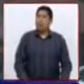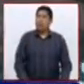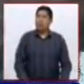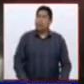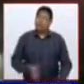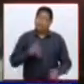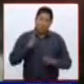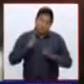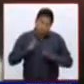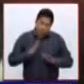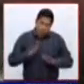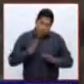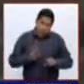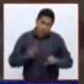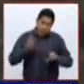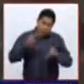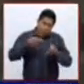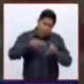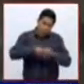Suba con calmita.